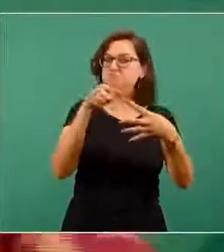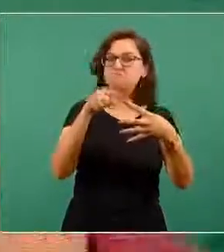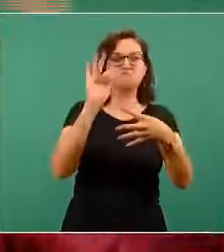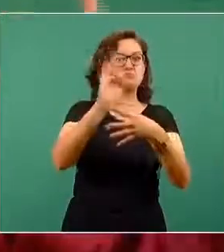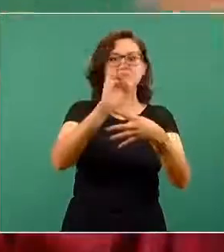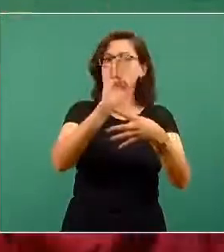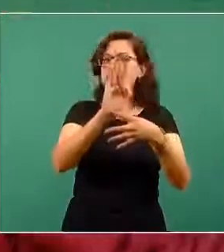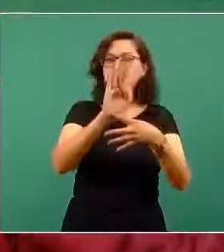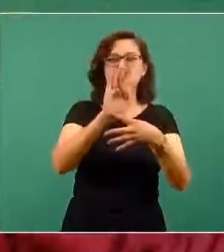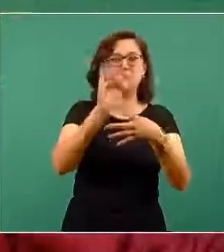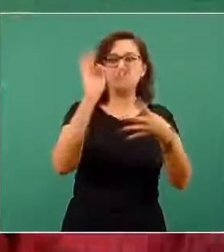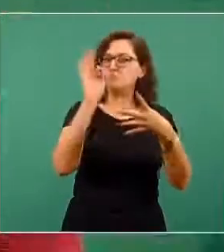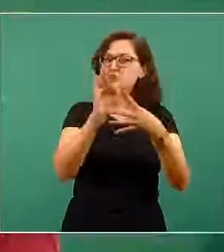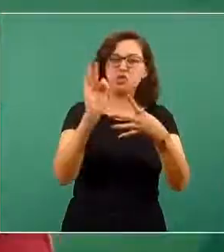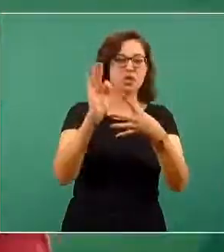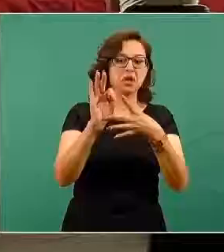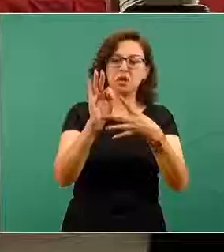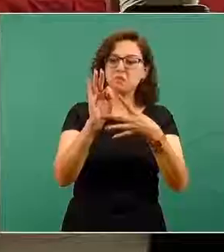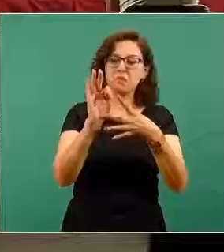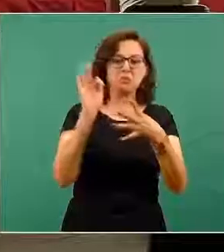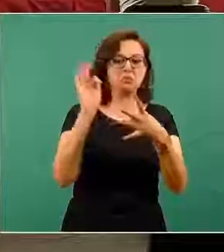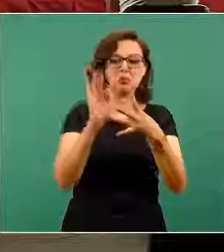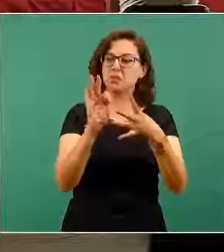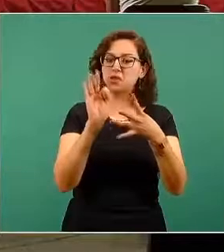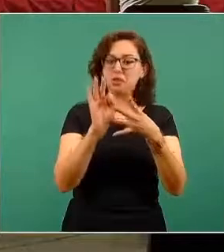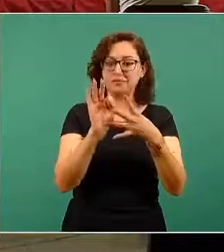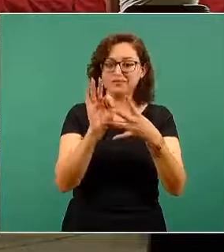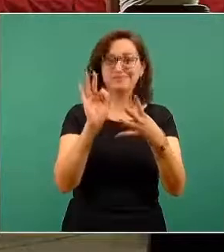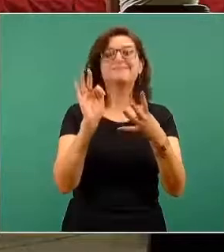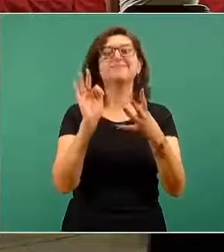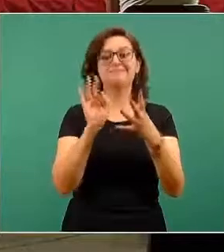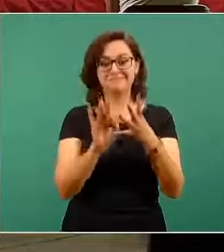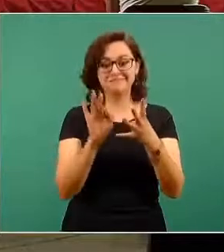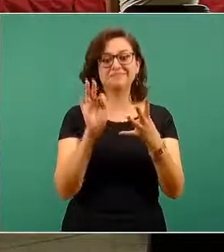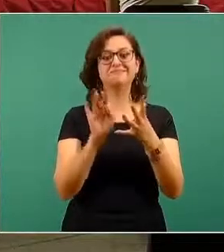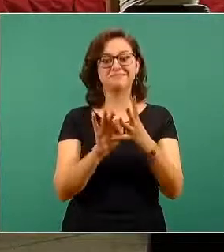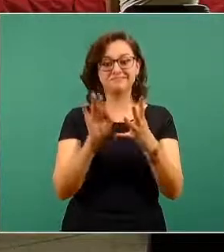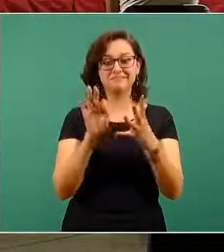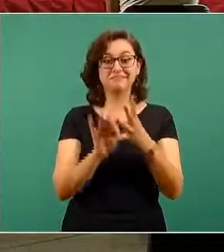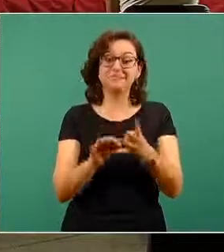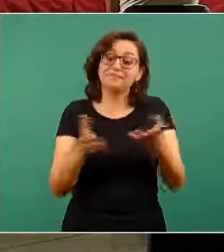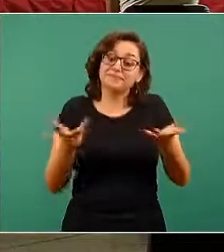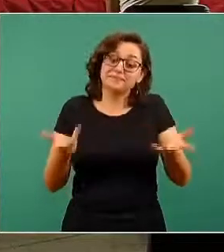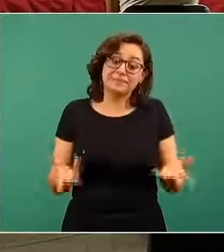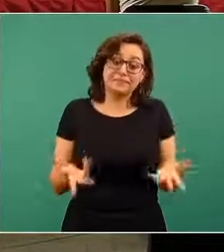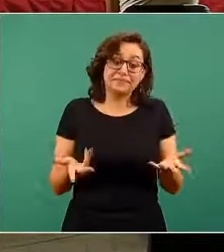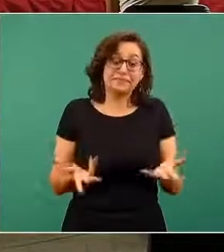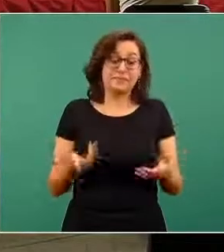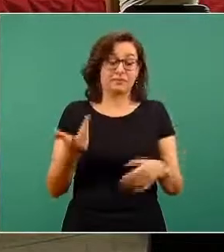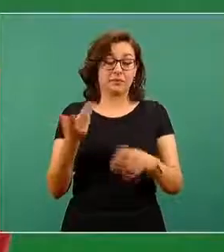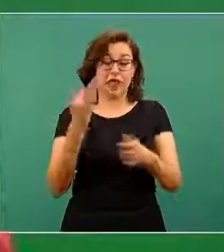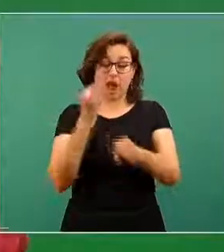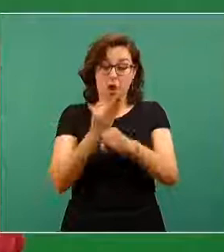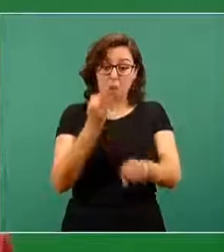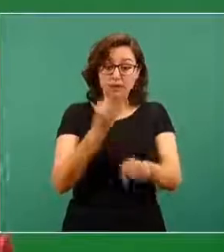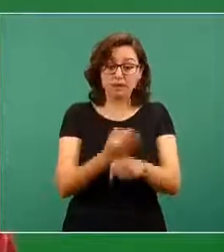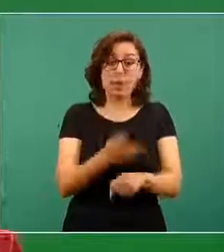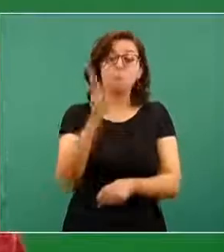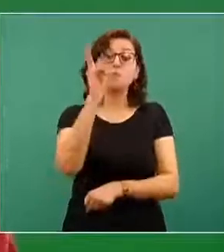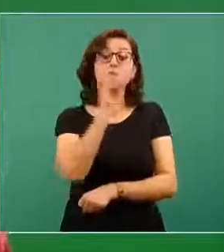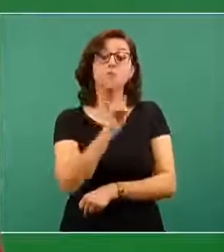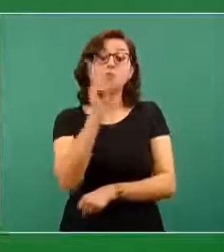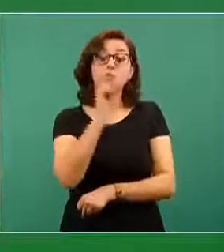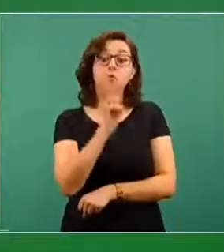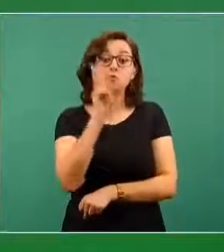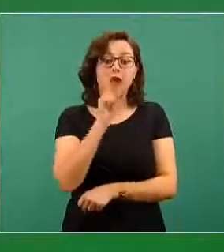de la segunda, sino hasta la cuarta cosa. En el caso de las vacunas contra COVID, la mayoría de los ensayos clínicos, fase 3, que